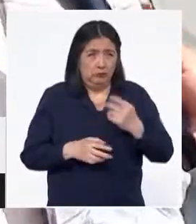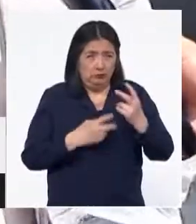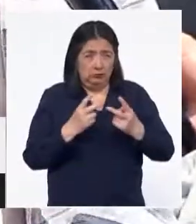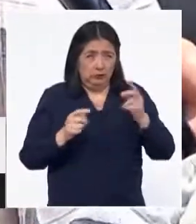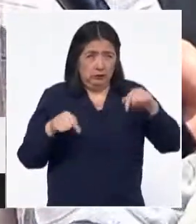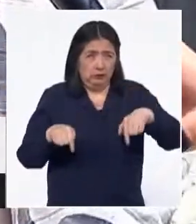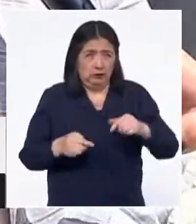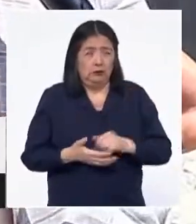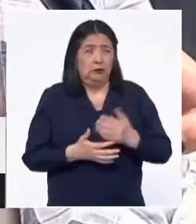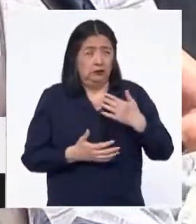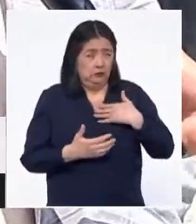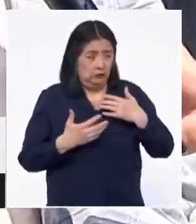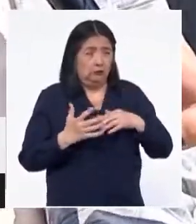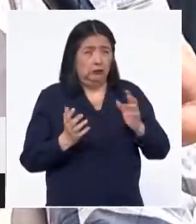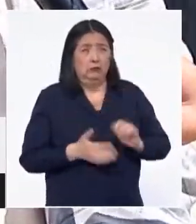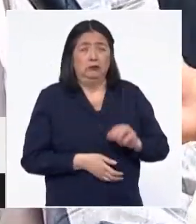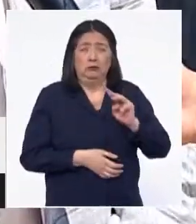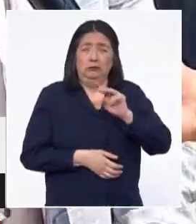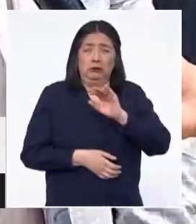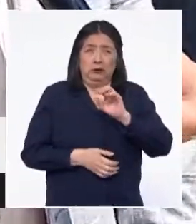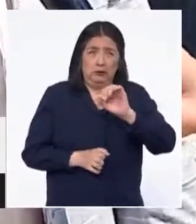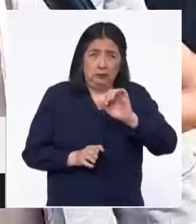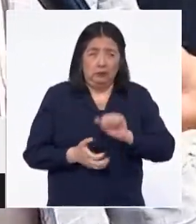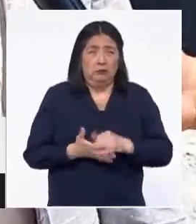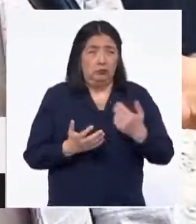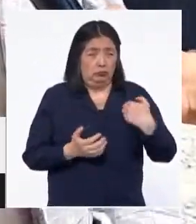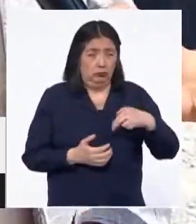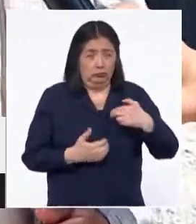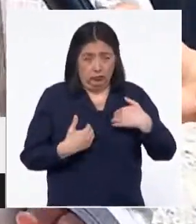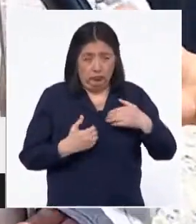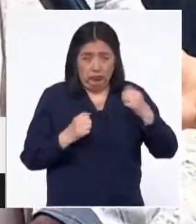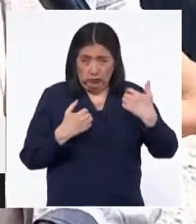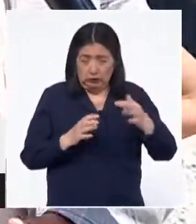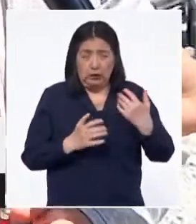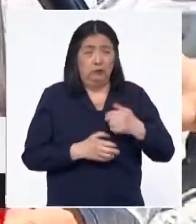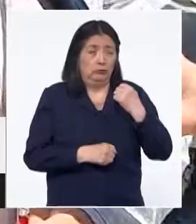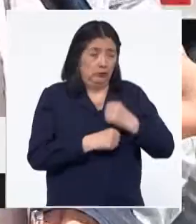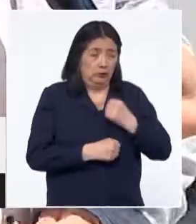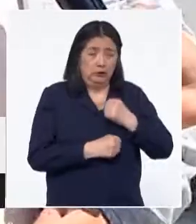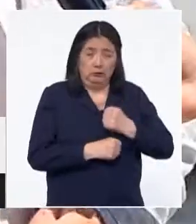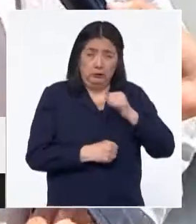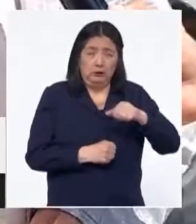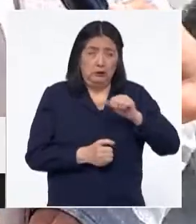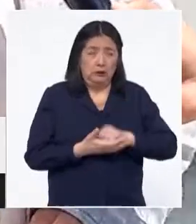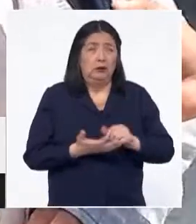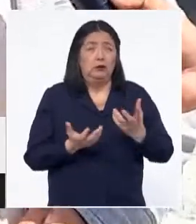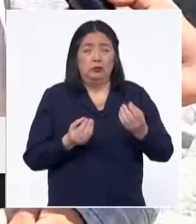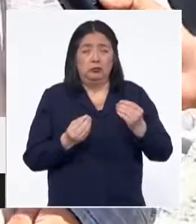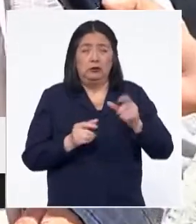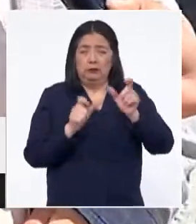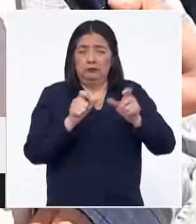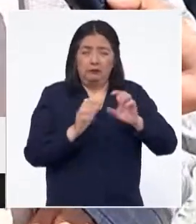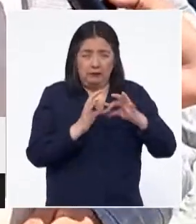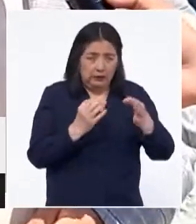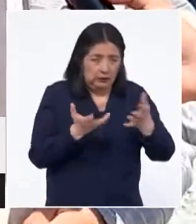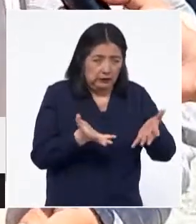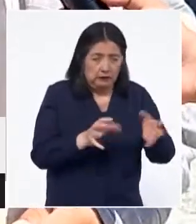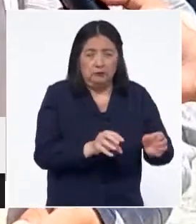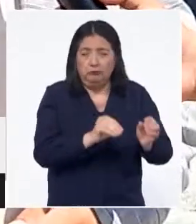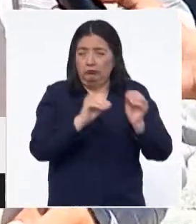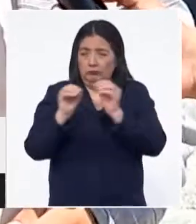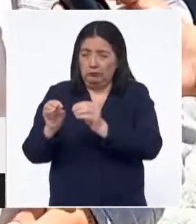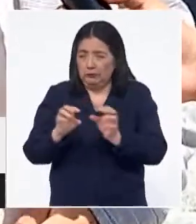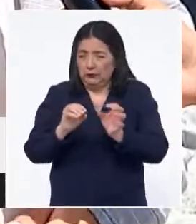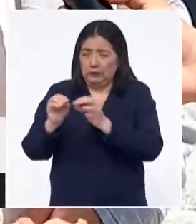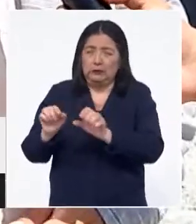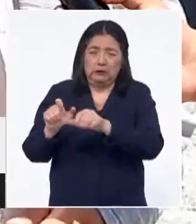que hayan venido a mi distrito de Mariano Nicolás Valcárcel. Nosotros hemos venido trabajando en la reubicación de las familias